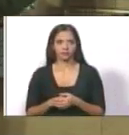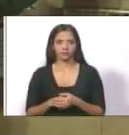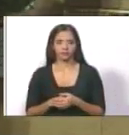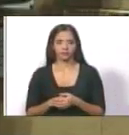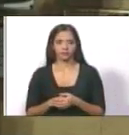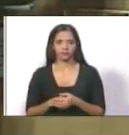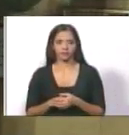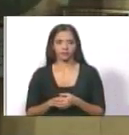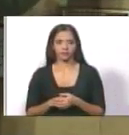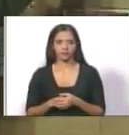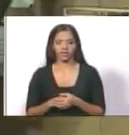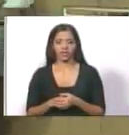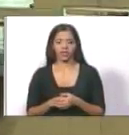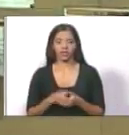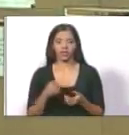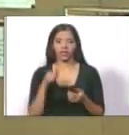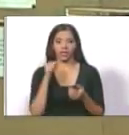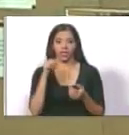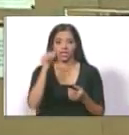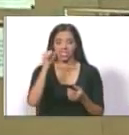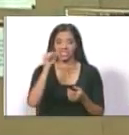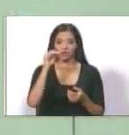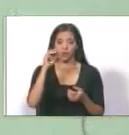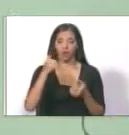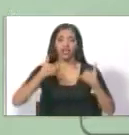Alias Simón es el hijo de Baduel.